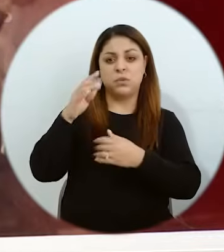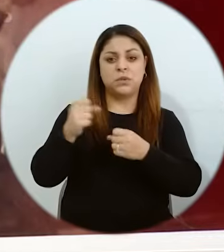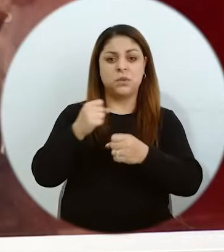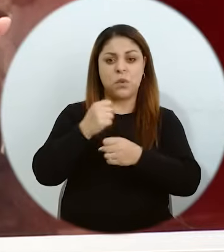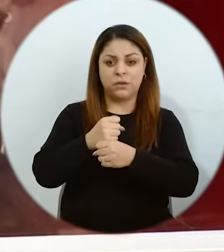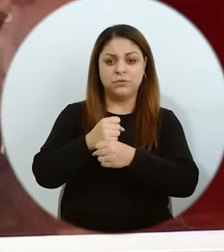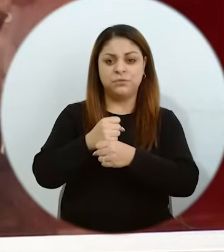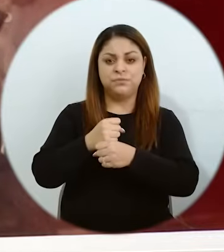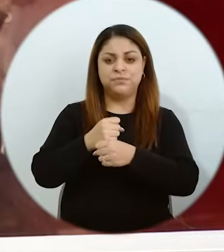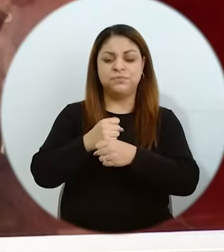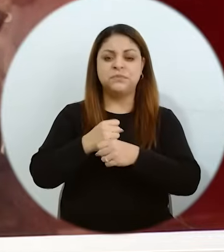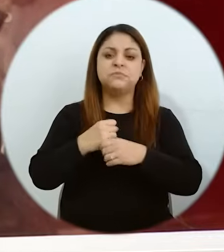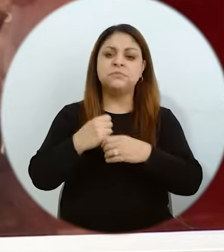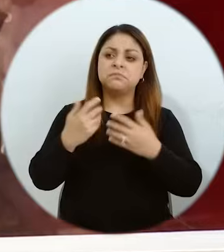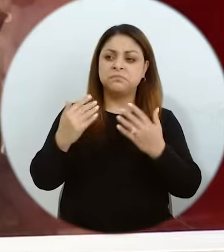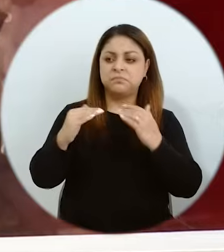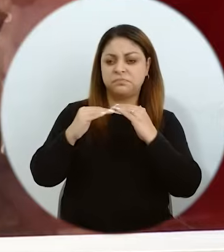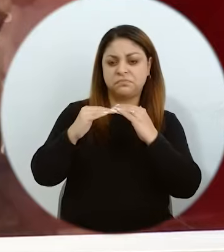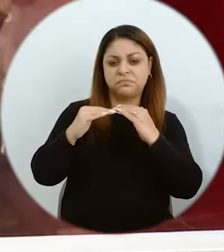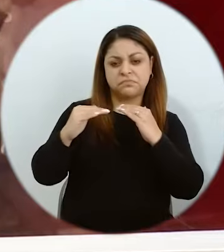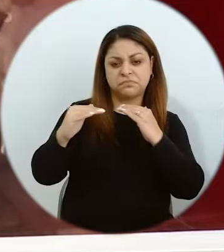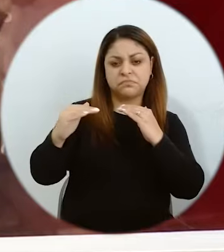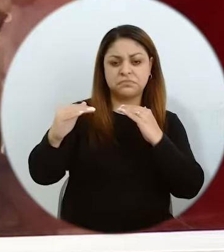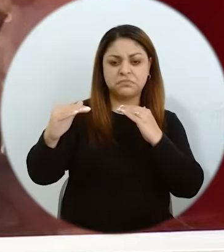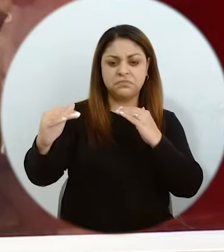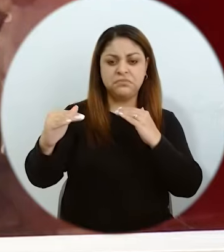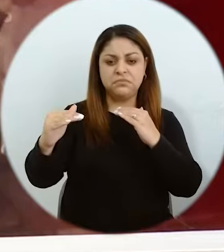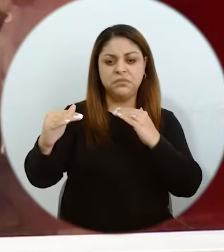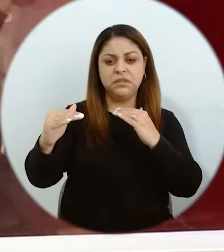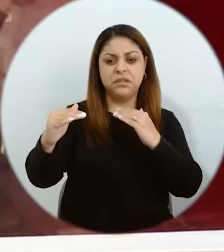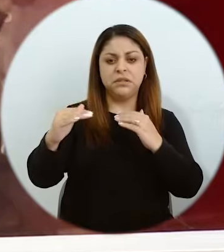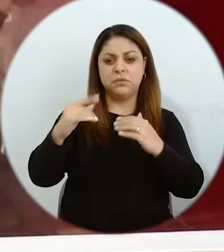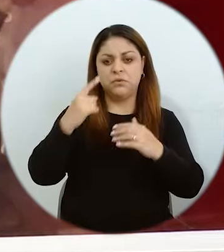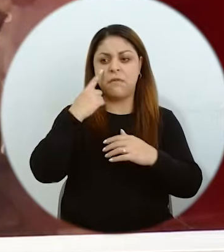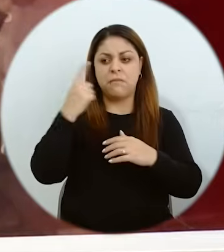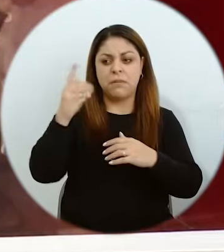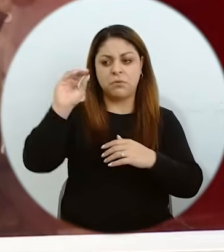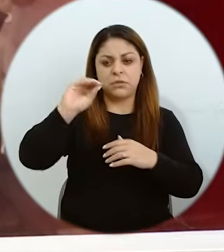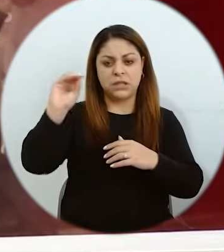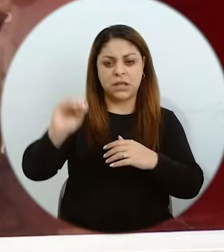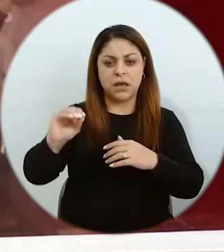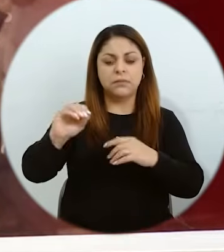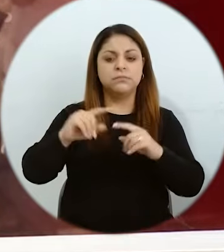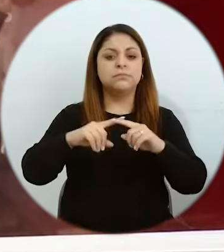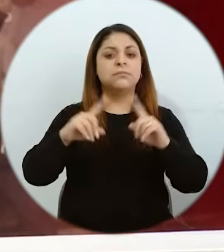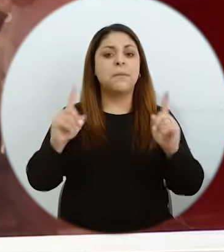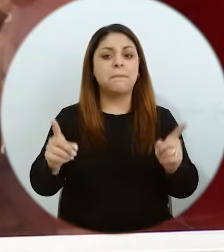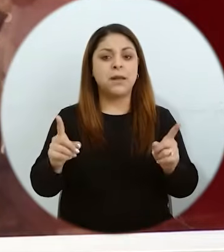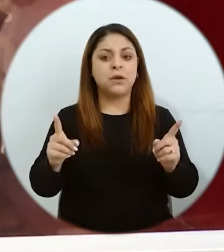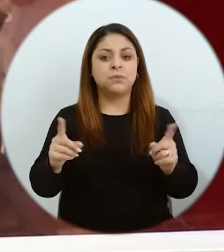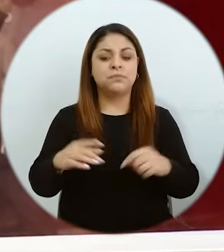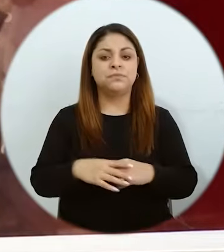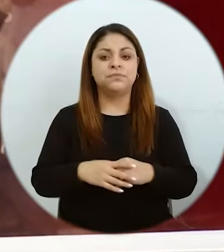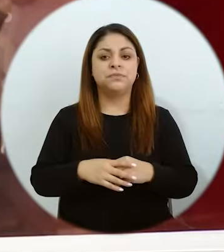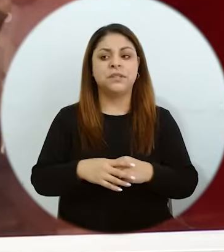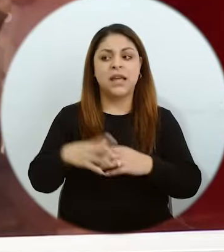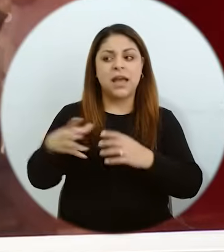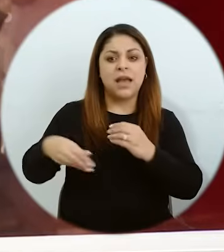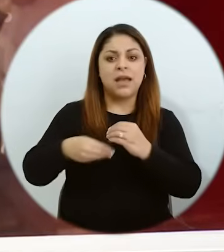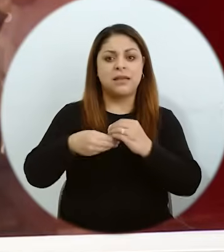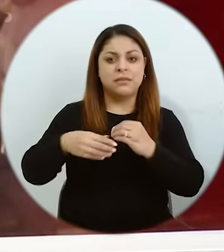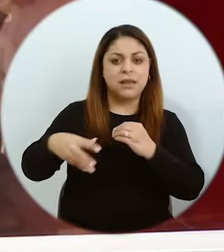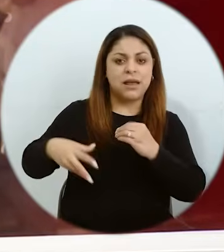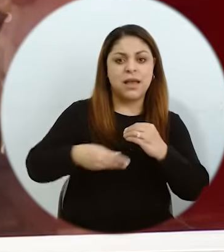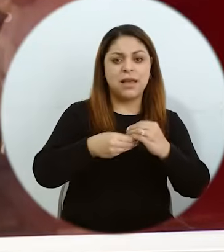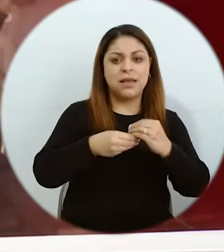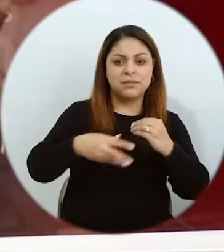4 años se ha mantenido estable relativamente, si uno lo ve por la tasa, pero es que lo que ha